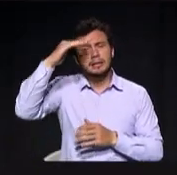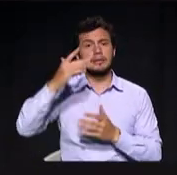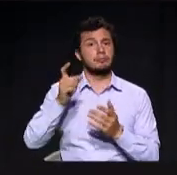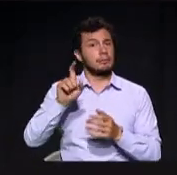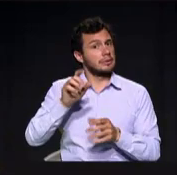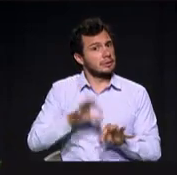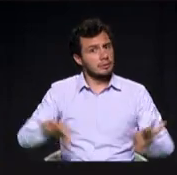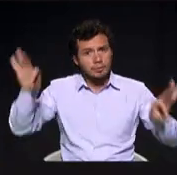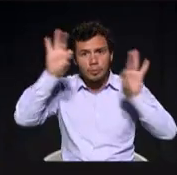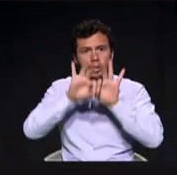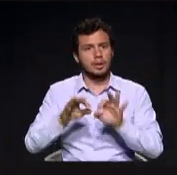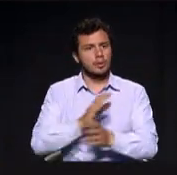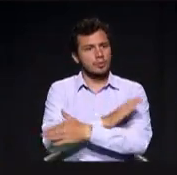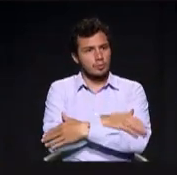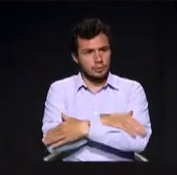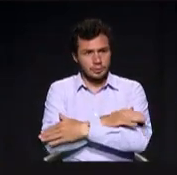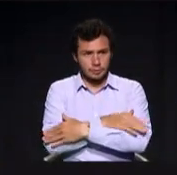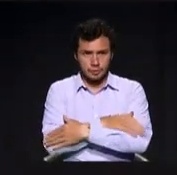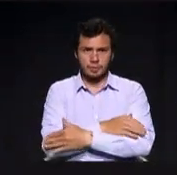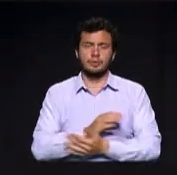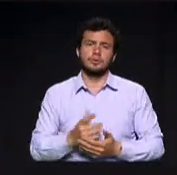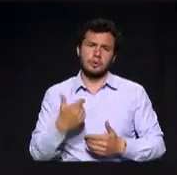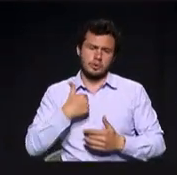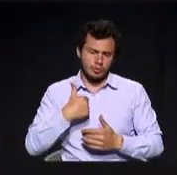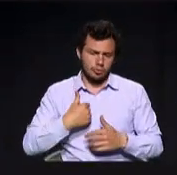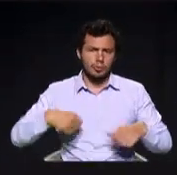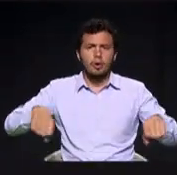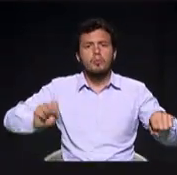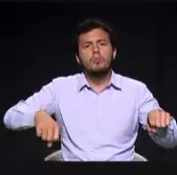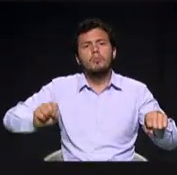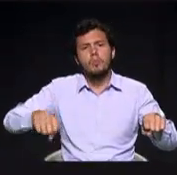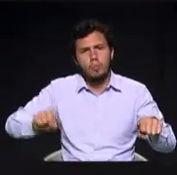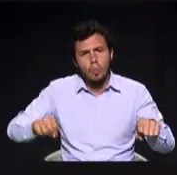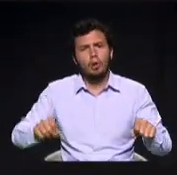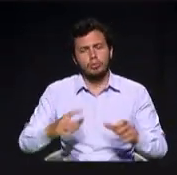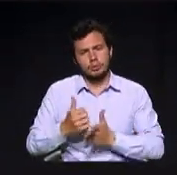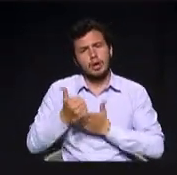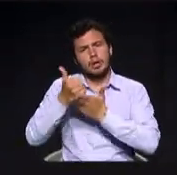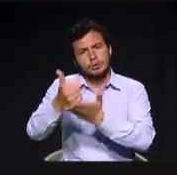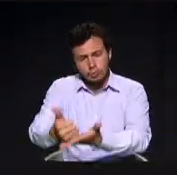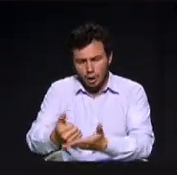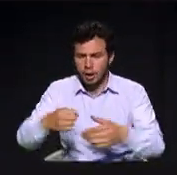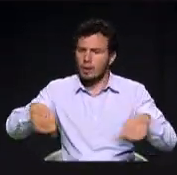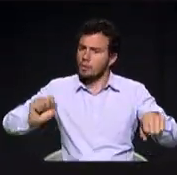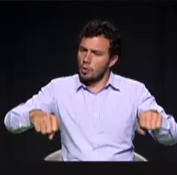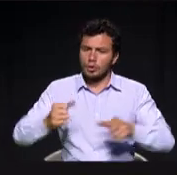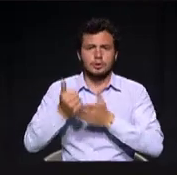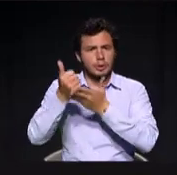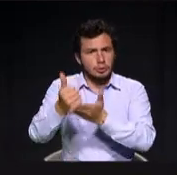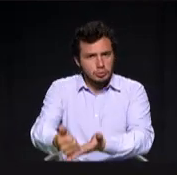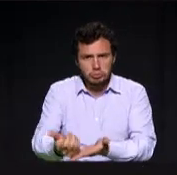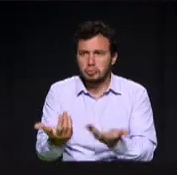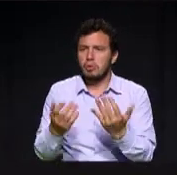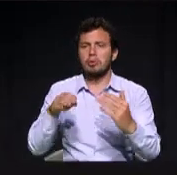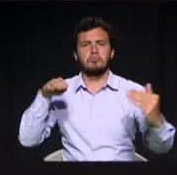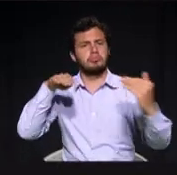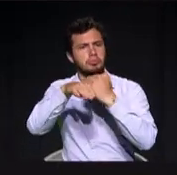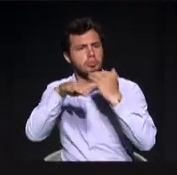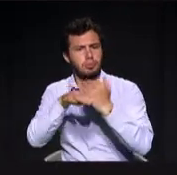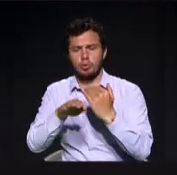mucho hago mi campaña en motos y hago mi campaña en moto y vamos a seguir adelante